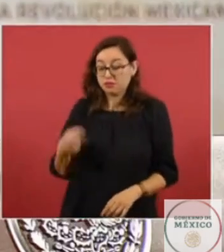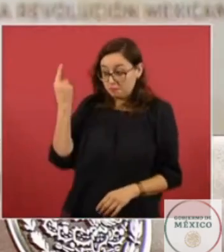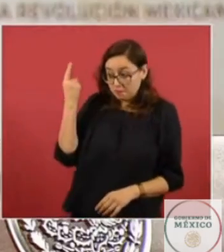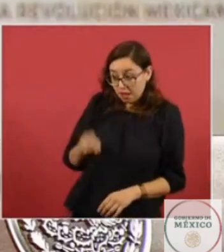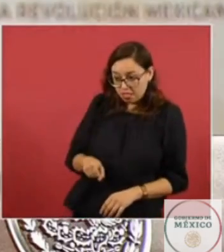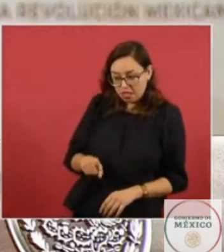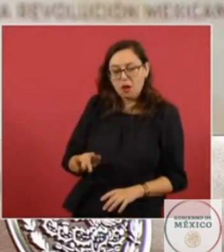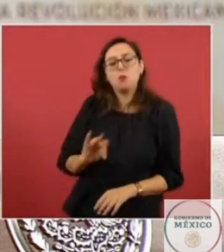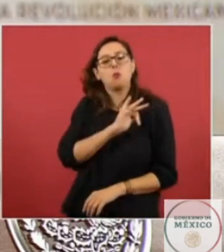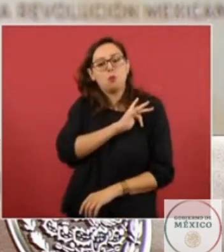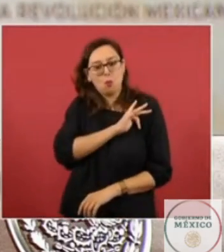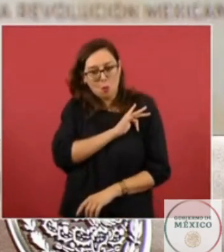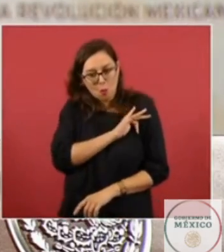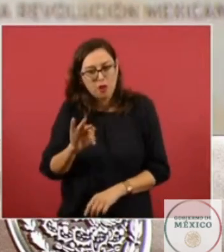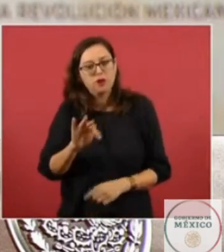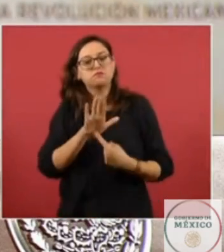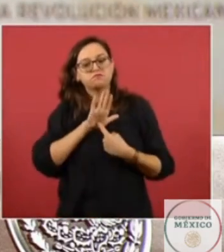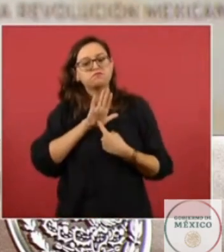¿Cómo?